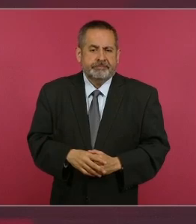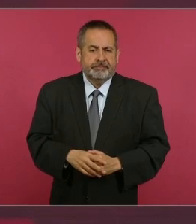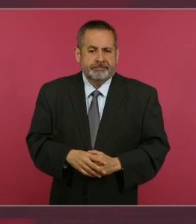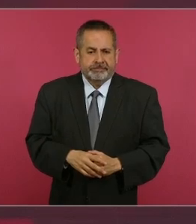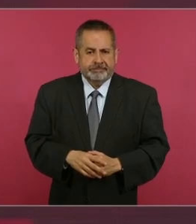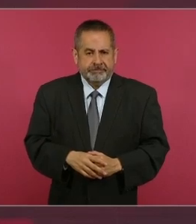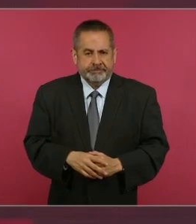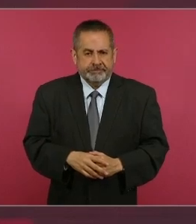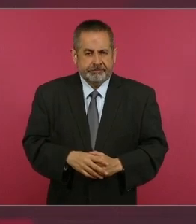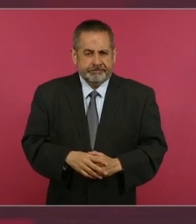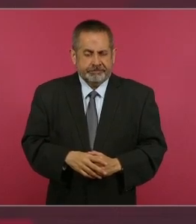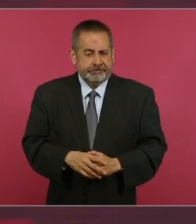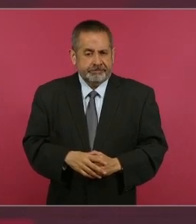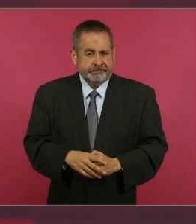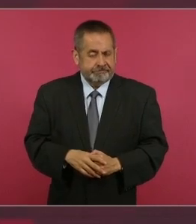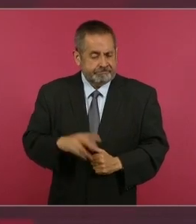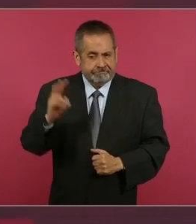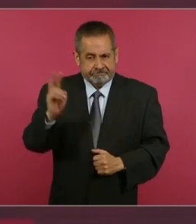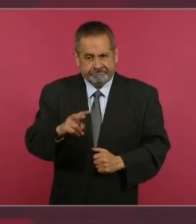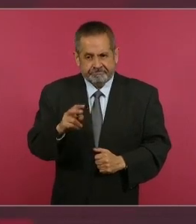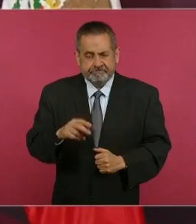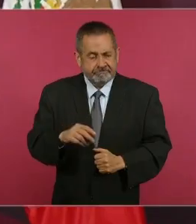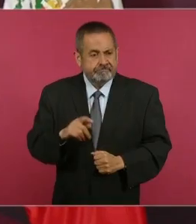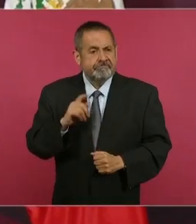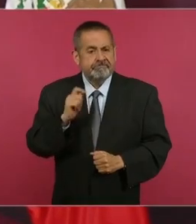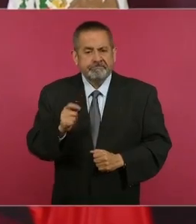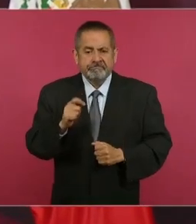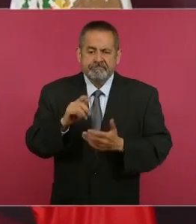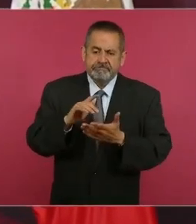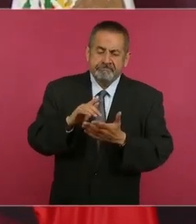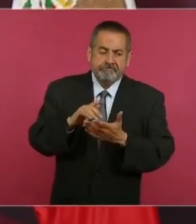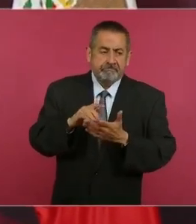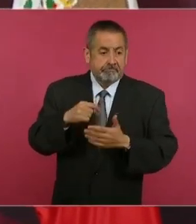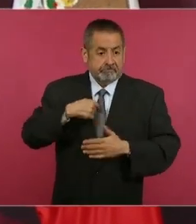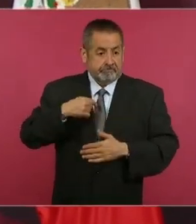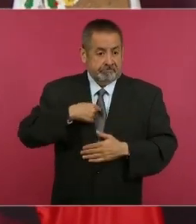La verdad, no hubiésemos avanzado